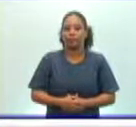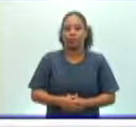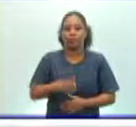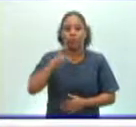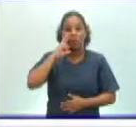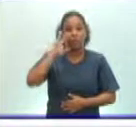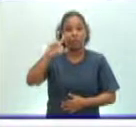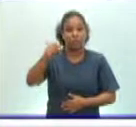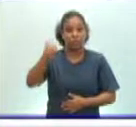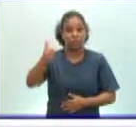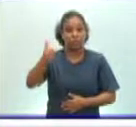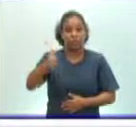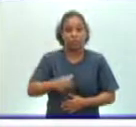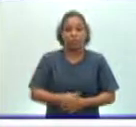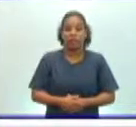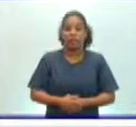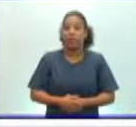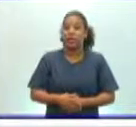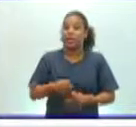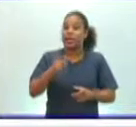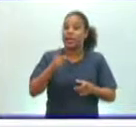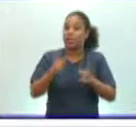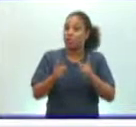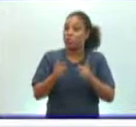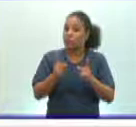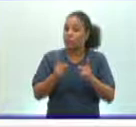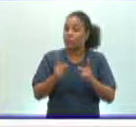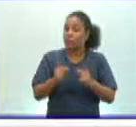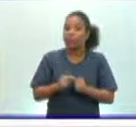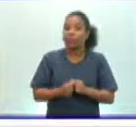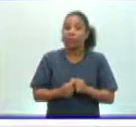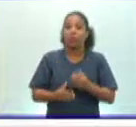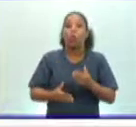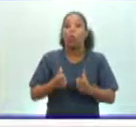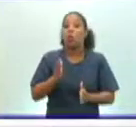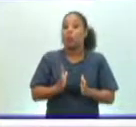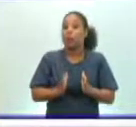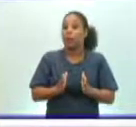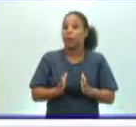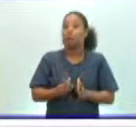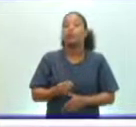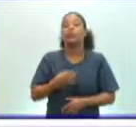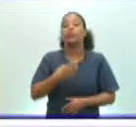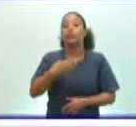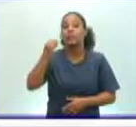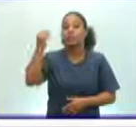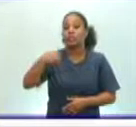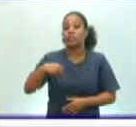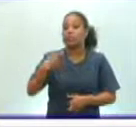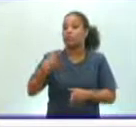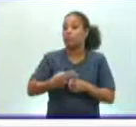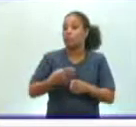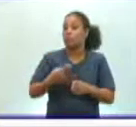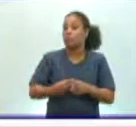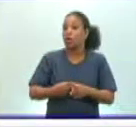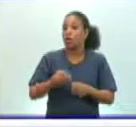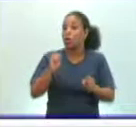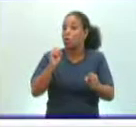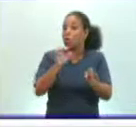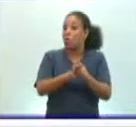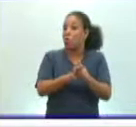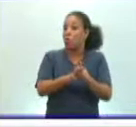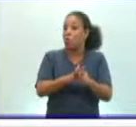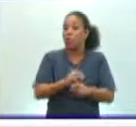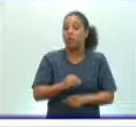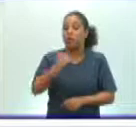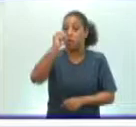Observa bien que los segmentos correspondientes están determinados por un origen, el